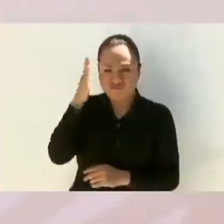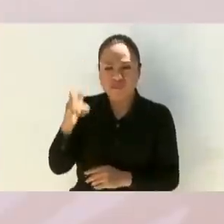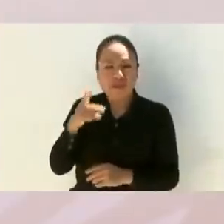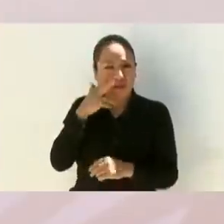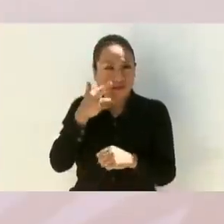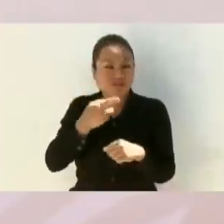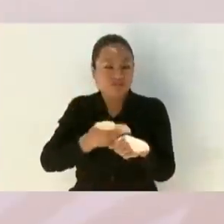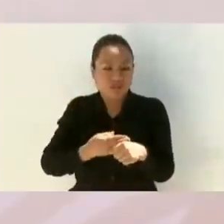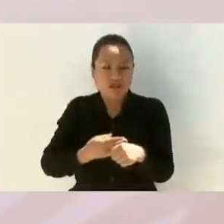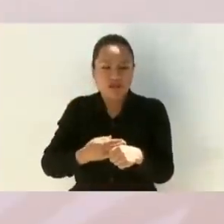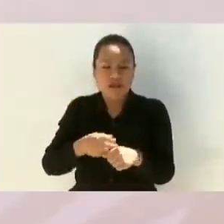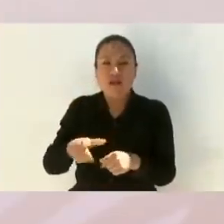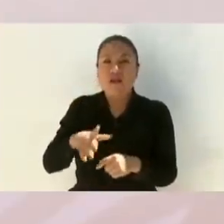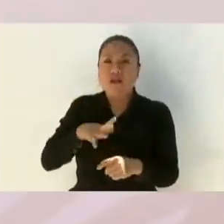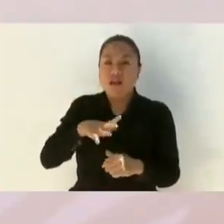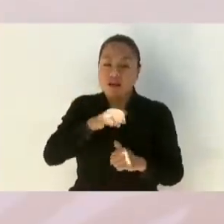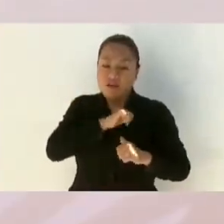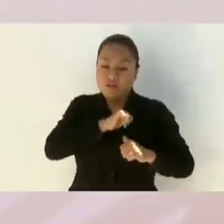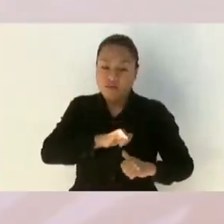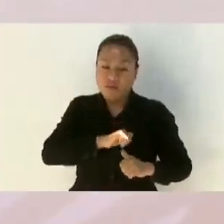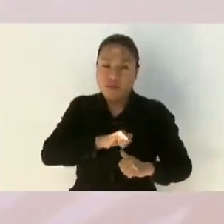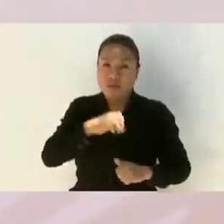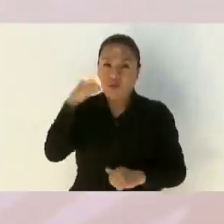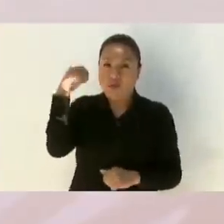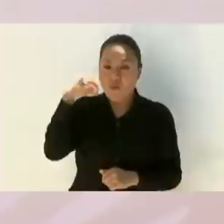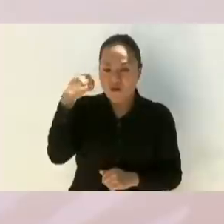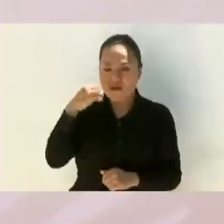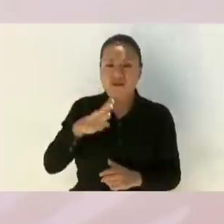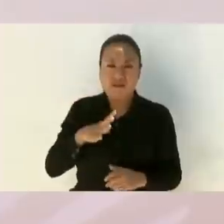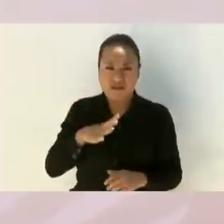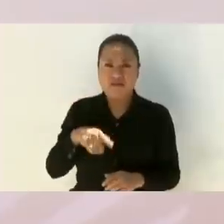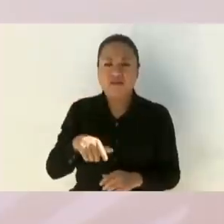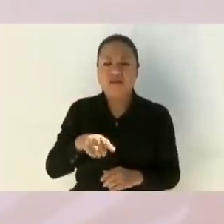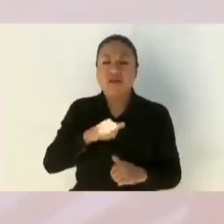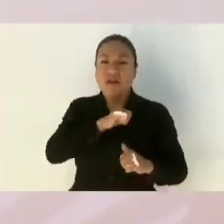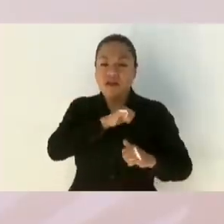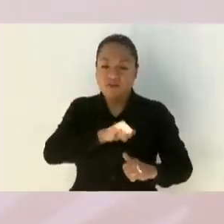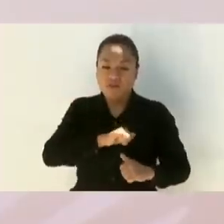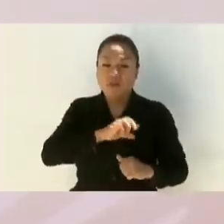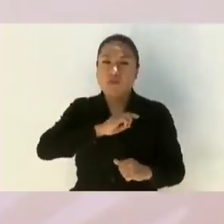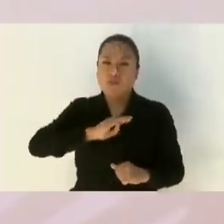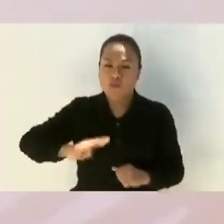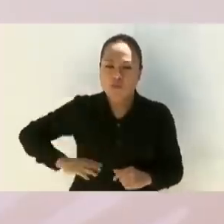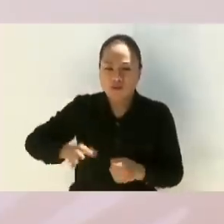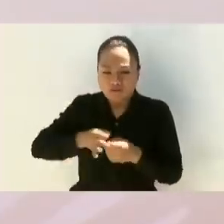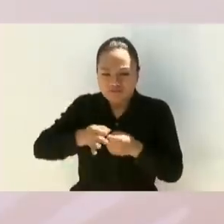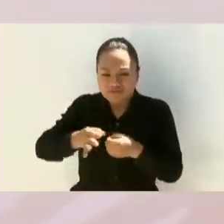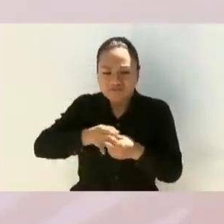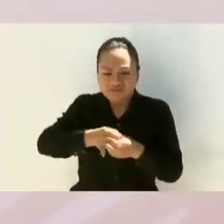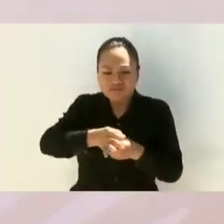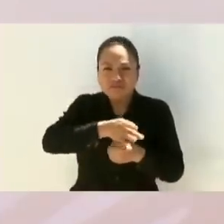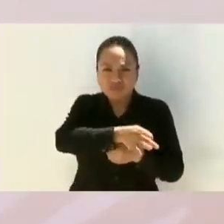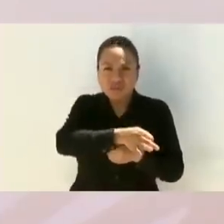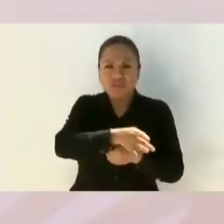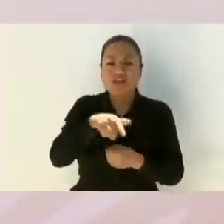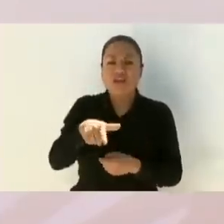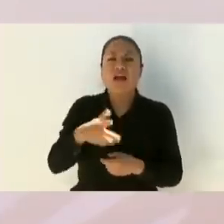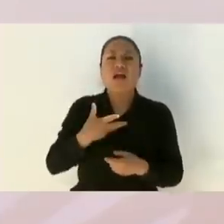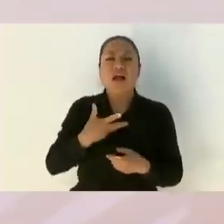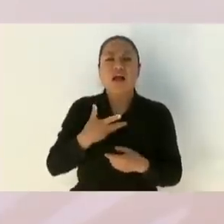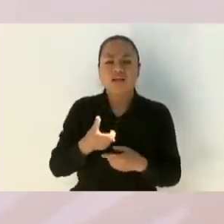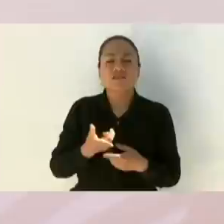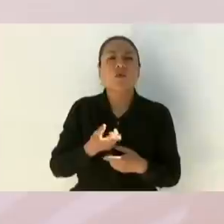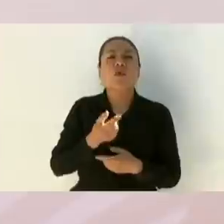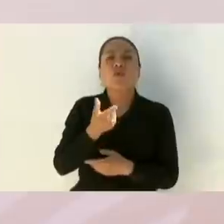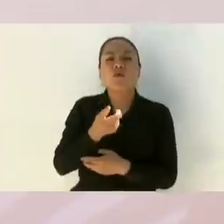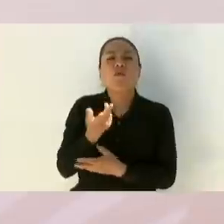autoridades municipales, son de usos y costumbres,